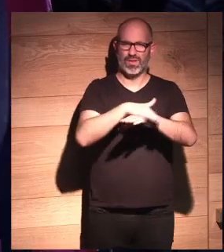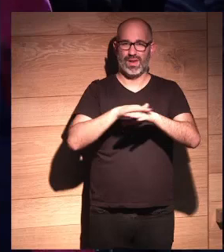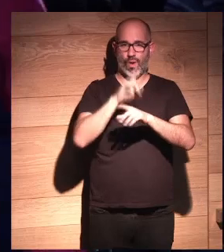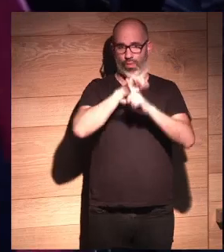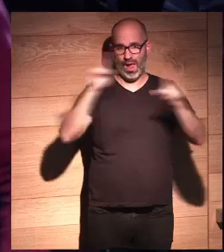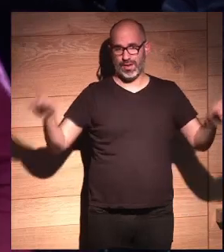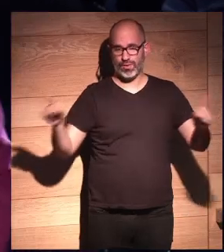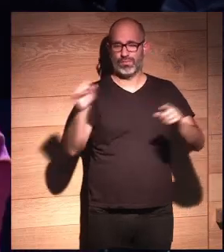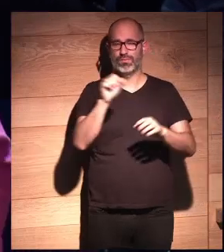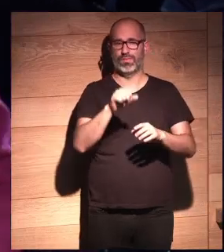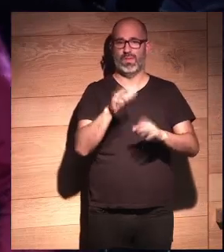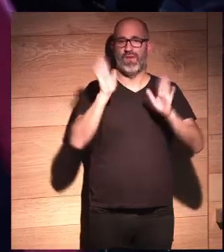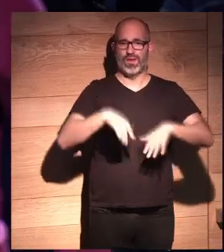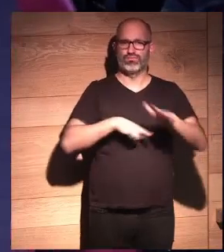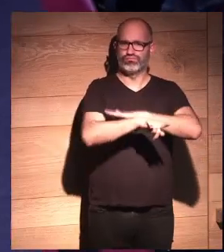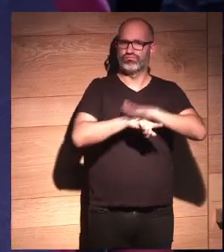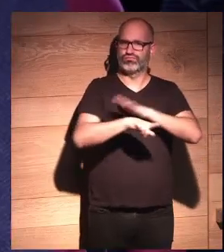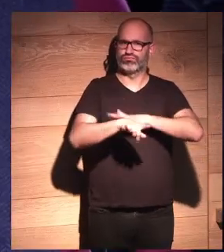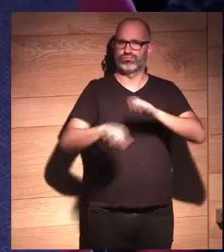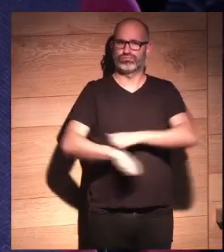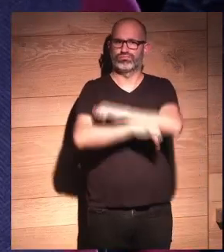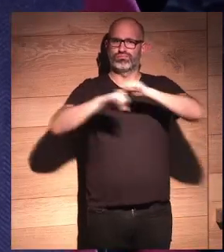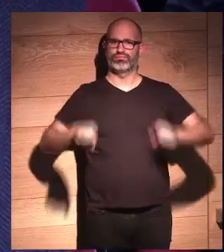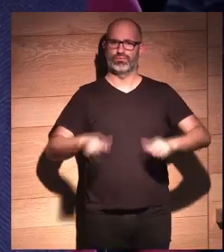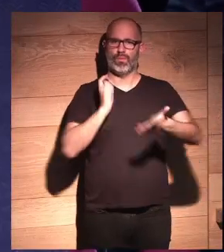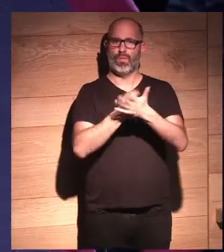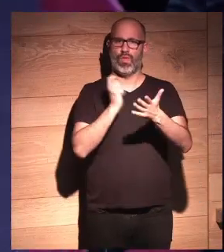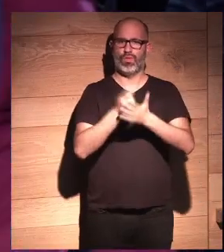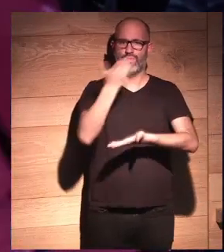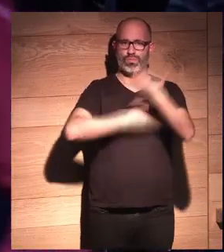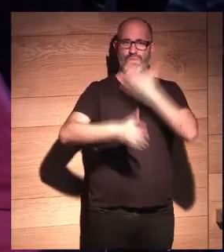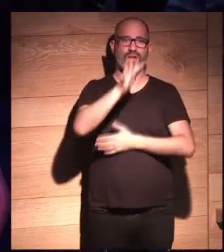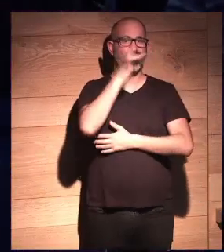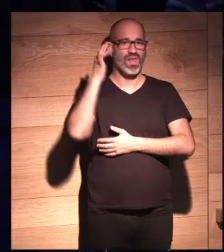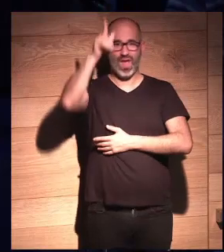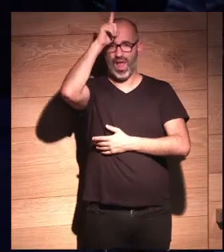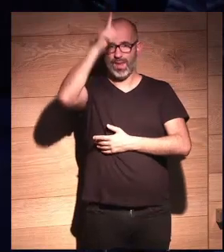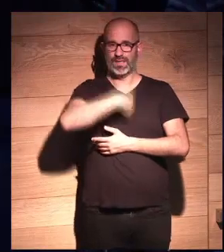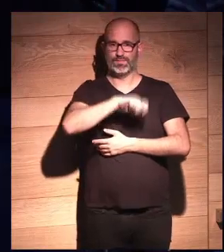ese año, pues hemos podido gestar una coproducción internacional entre España, Francia y Alemania.